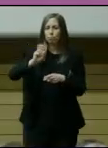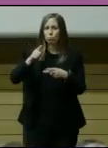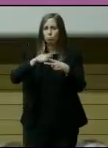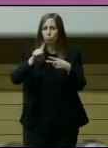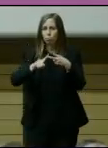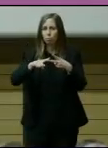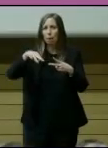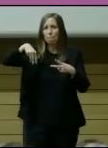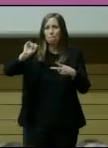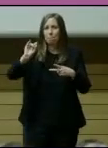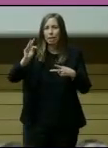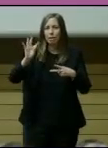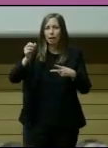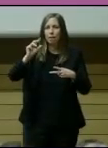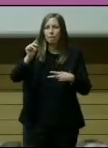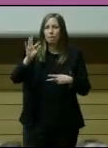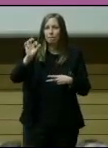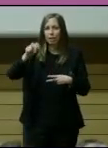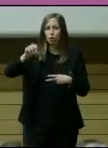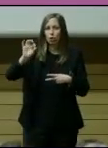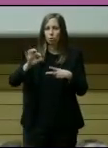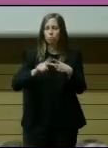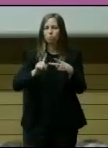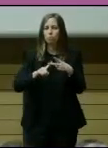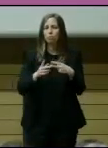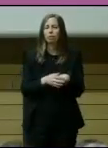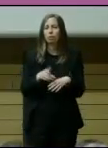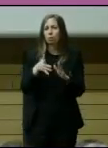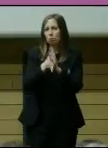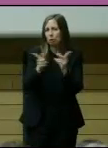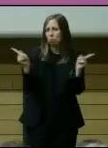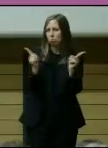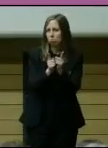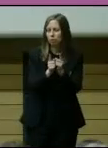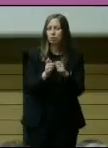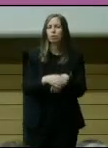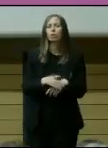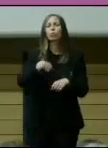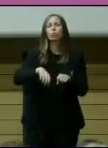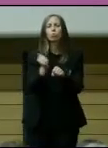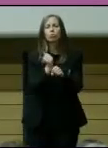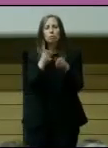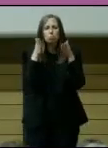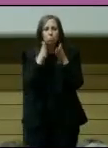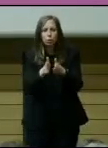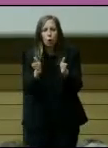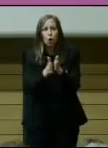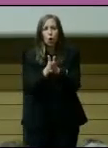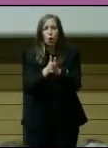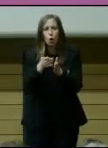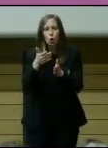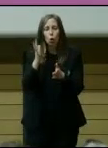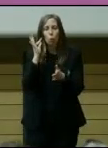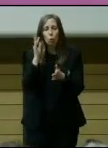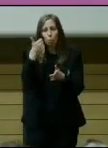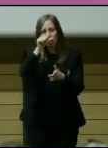los nitacenos, lo tendríamos, os lo explicaré brevemente, pero estamos trabajando sobre todo con mi compañero y